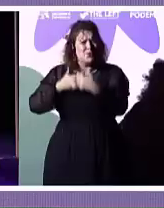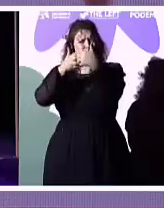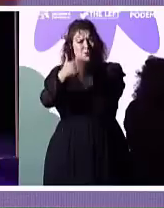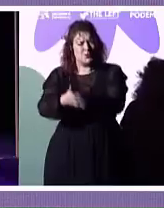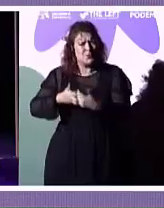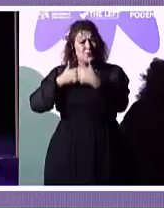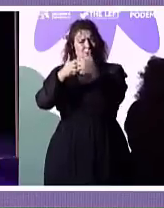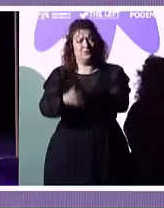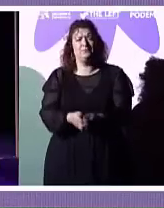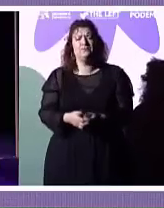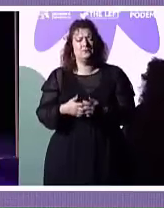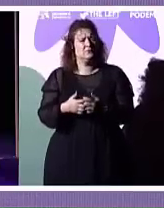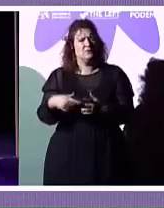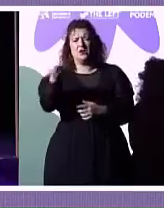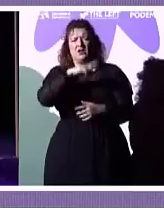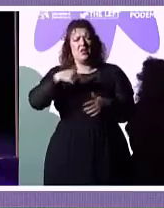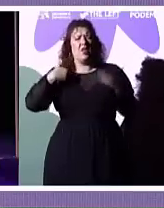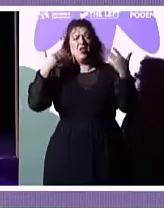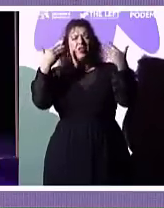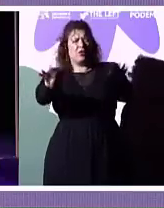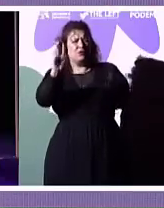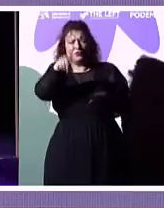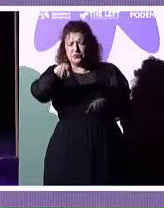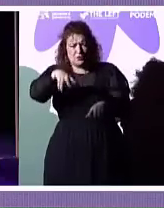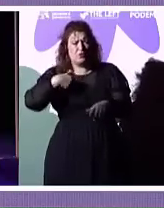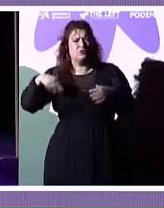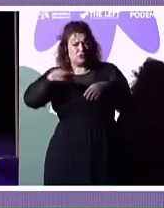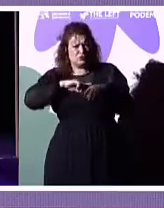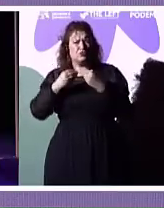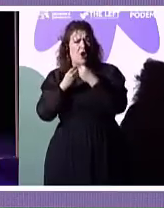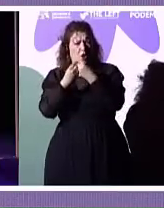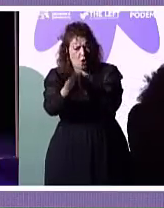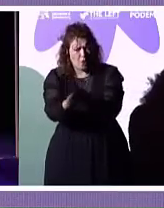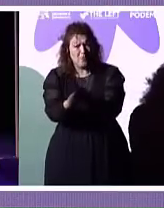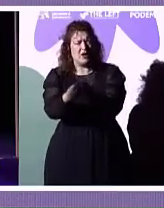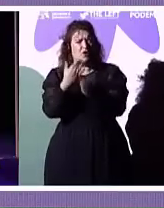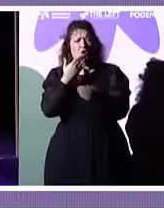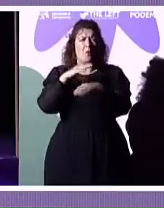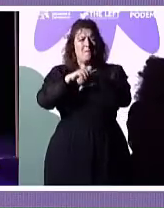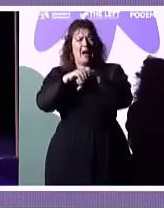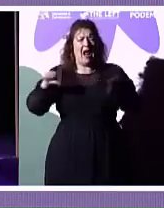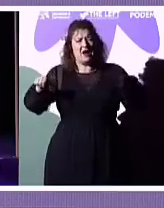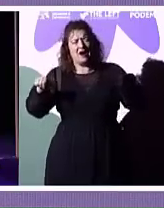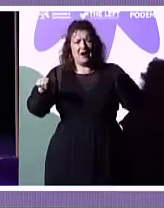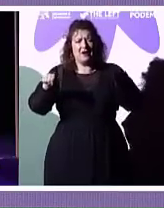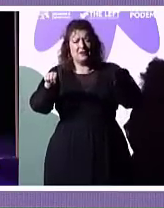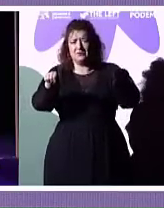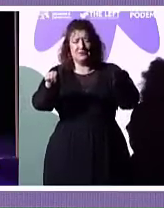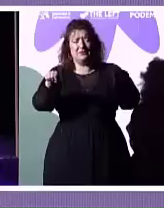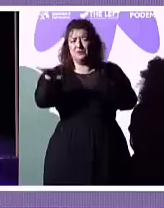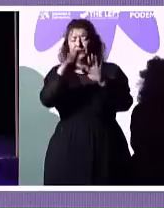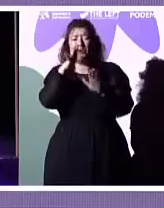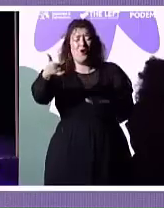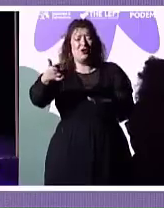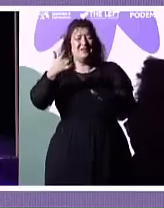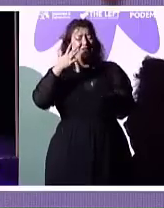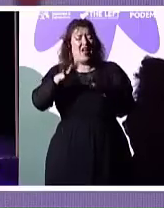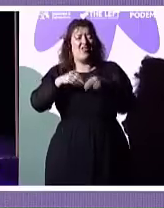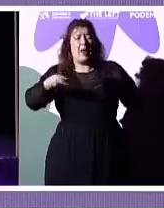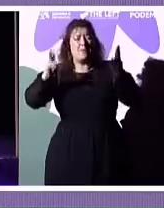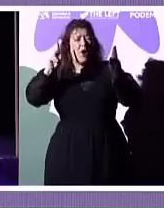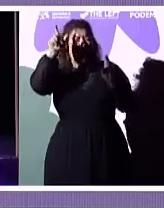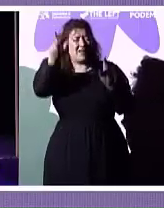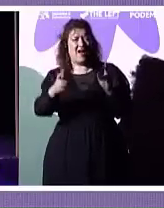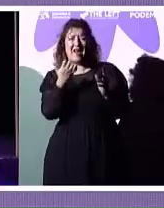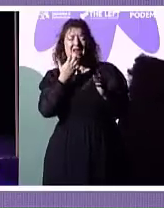acompañados y nos vamos a soltar de la mano porque sois la mejor tradición democrática y la